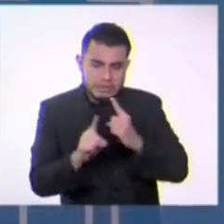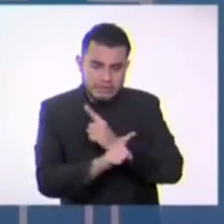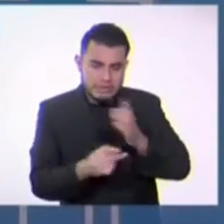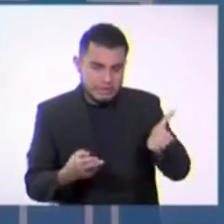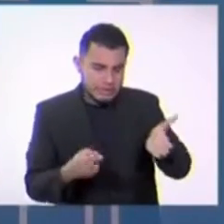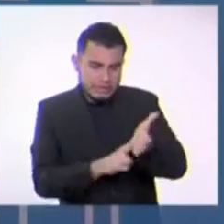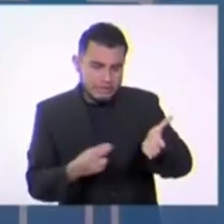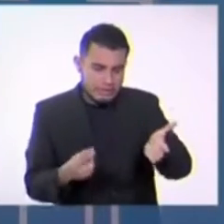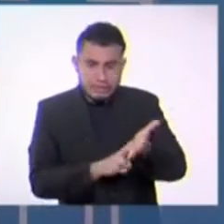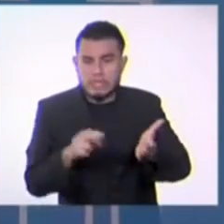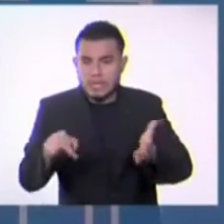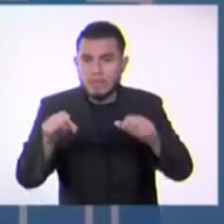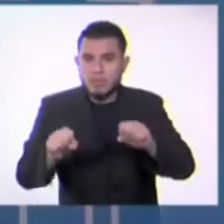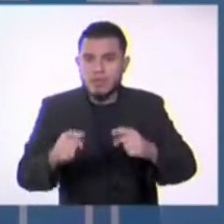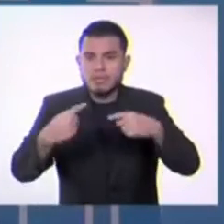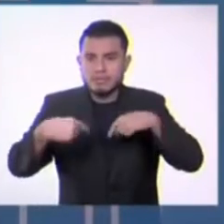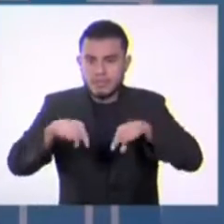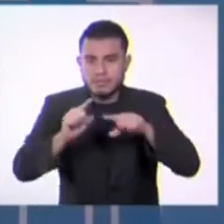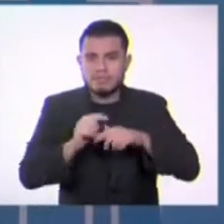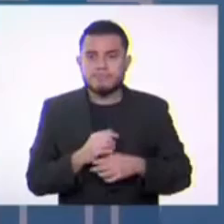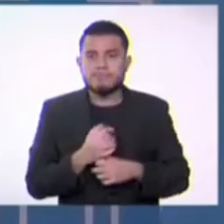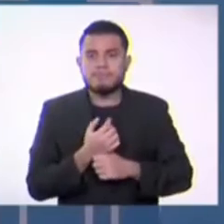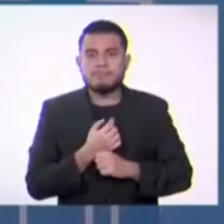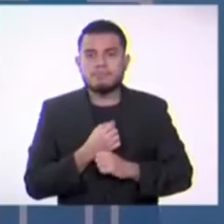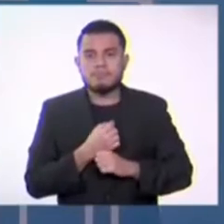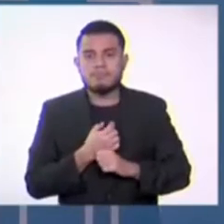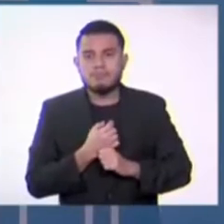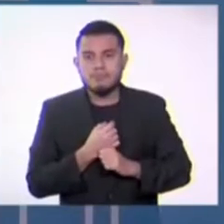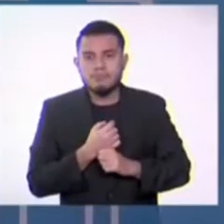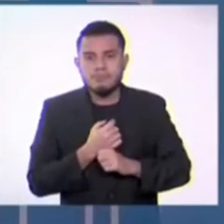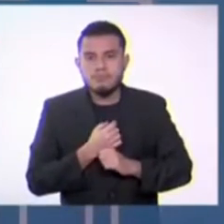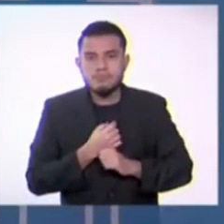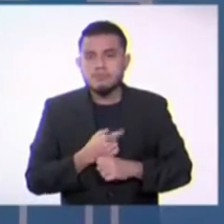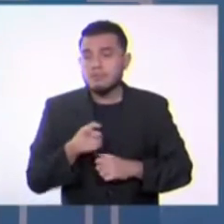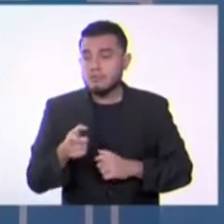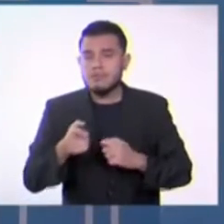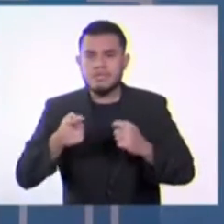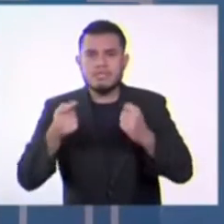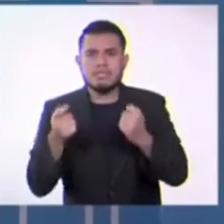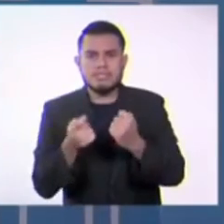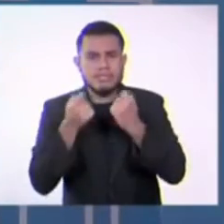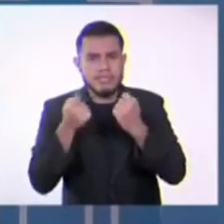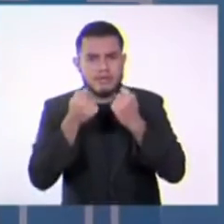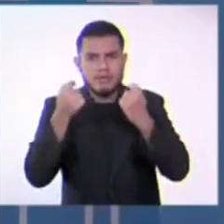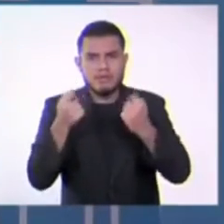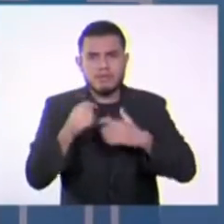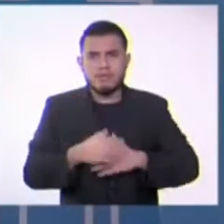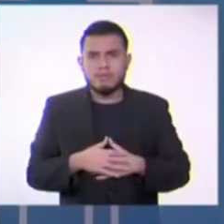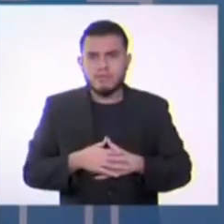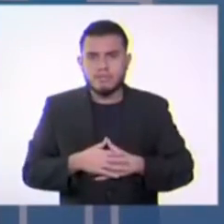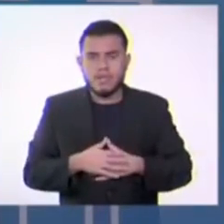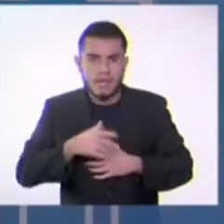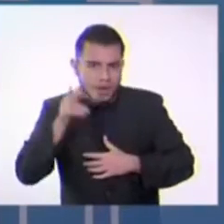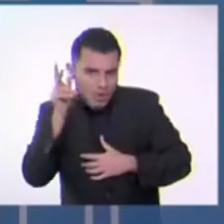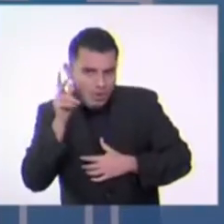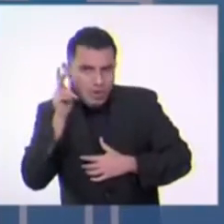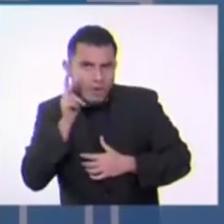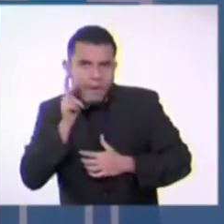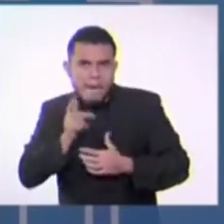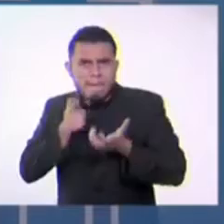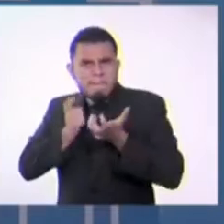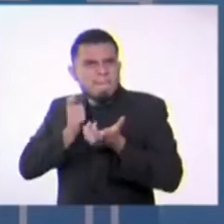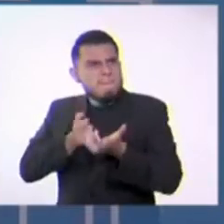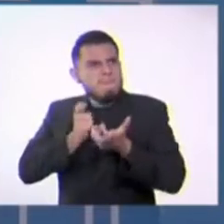poder continuar en el poder. Cuando él está celebrando, de repente se escuchan unos